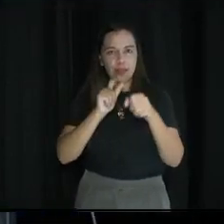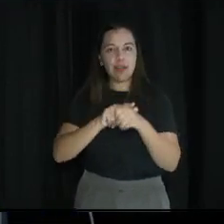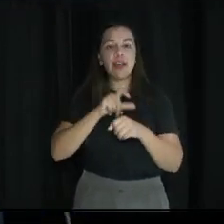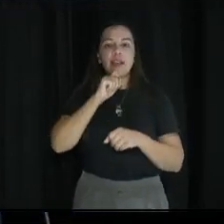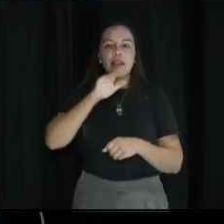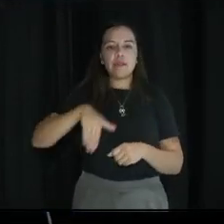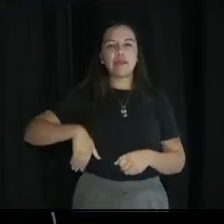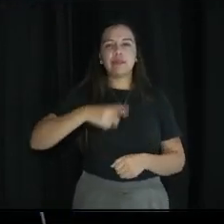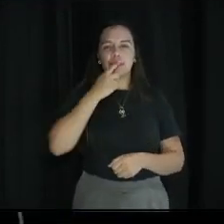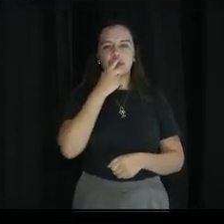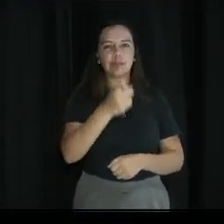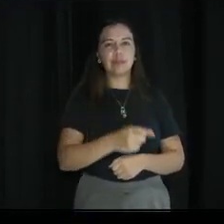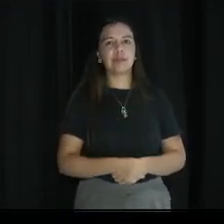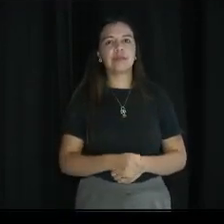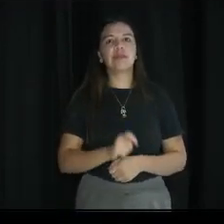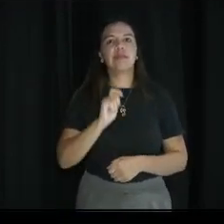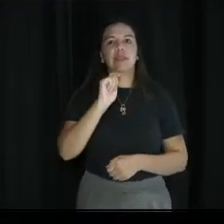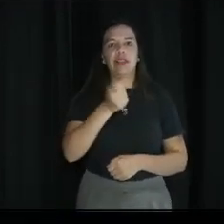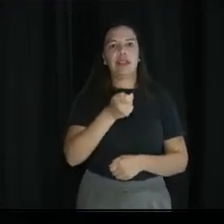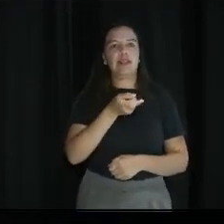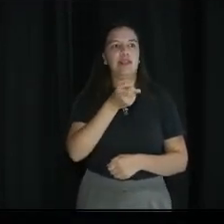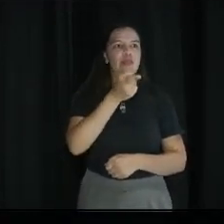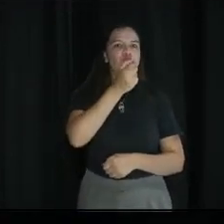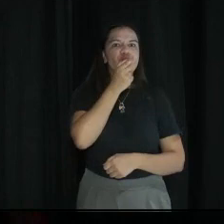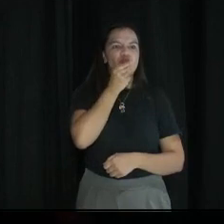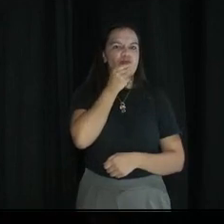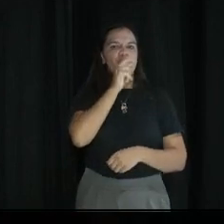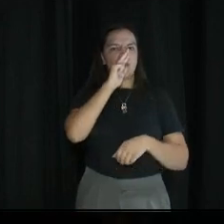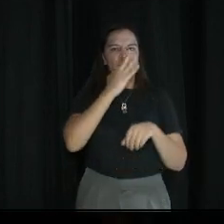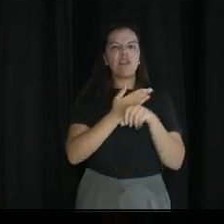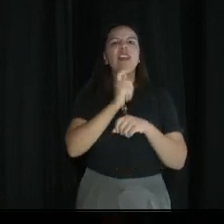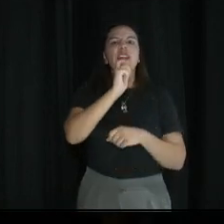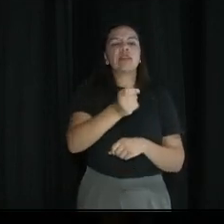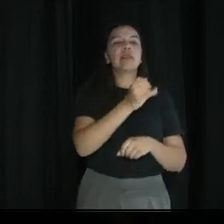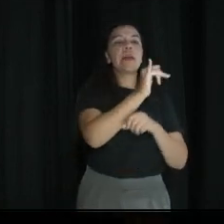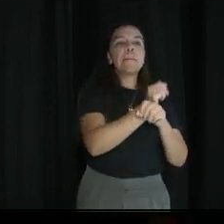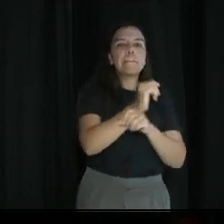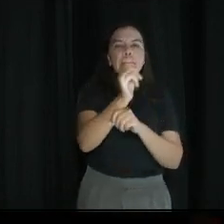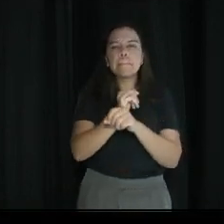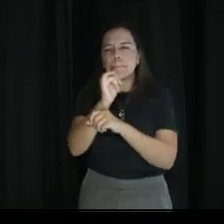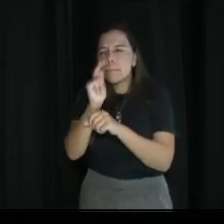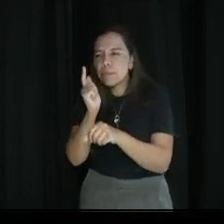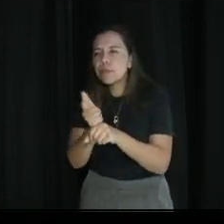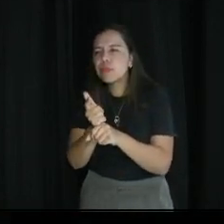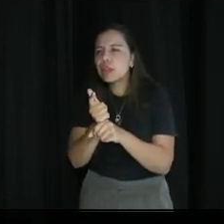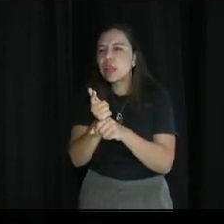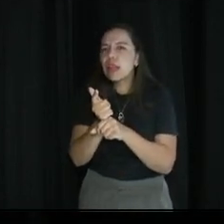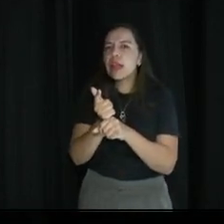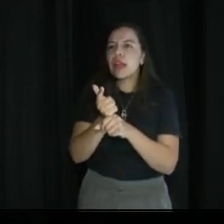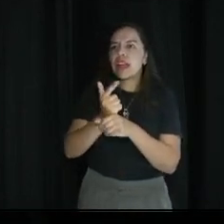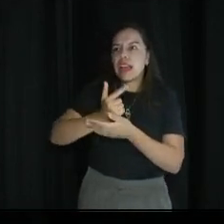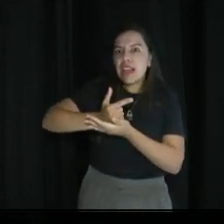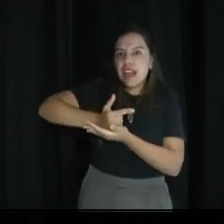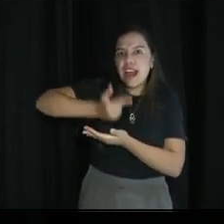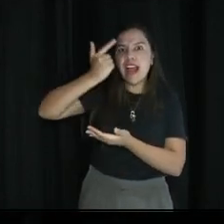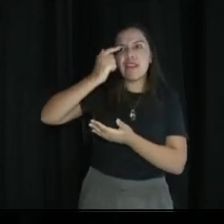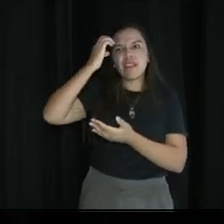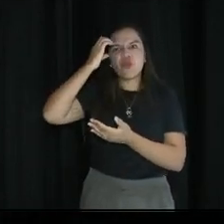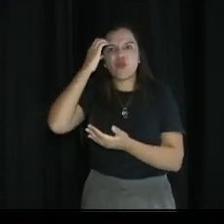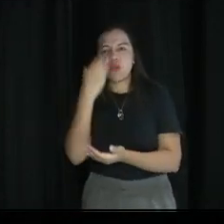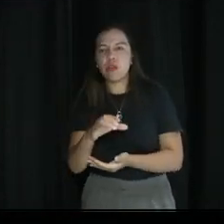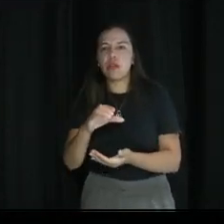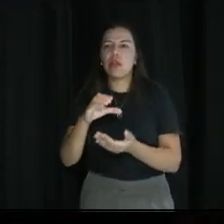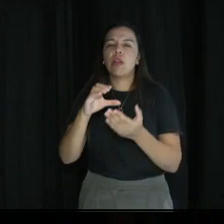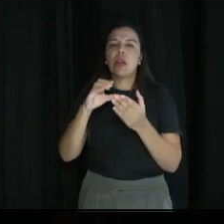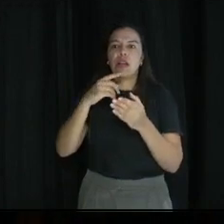un principio que la función del Ministerio Público es investigar y poder hacer una calificación del hecho para poder determinar si ese acto